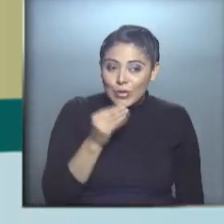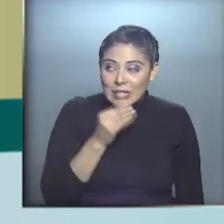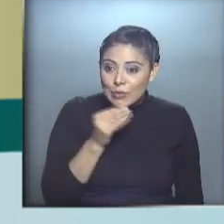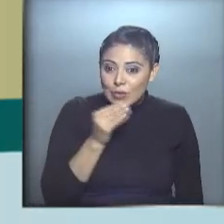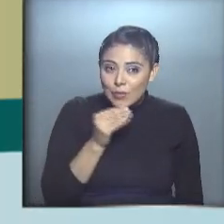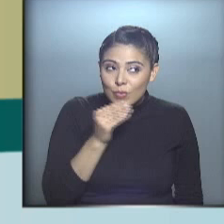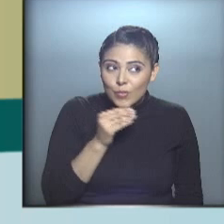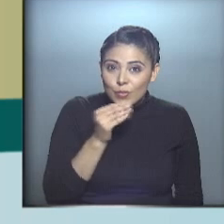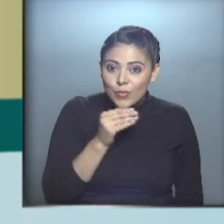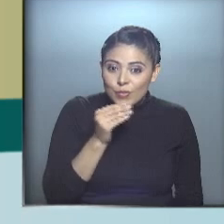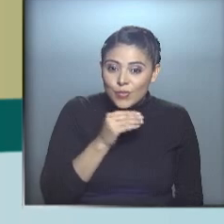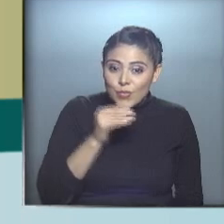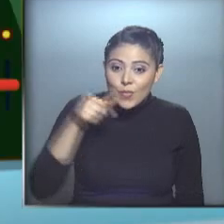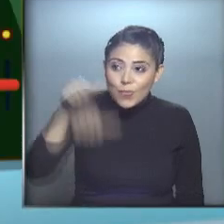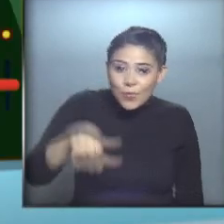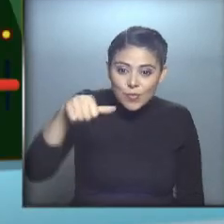juntos.